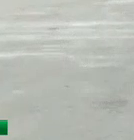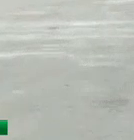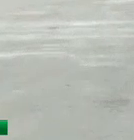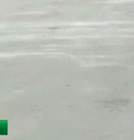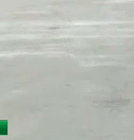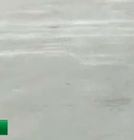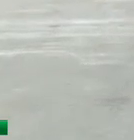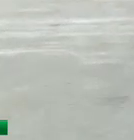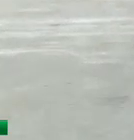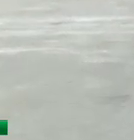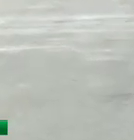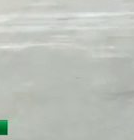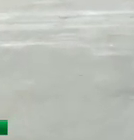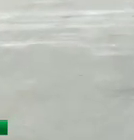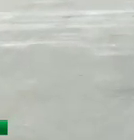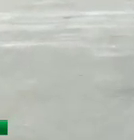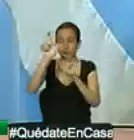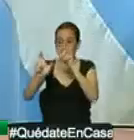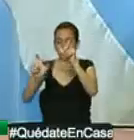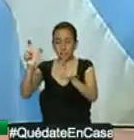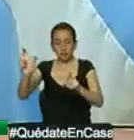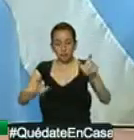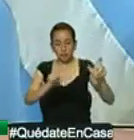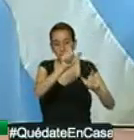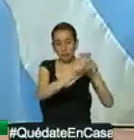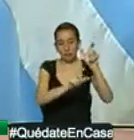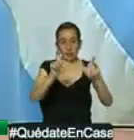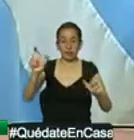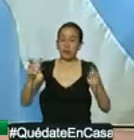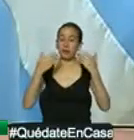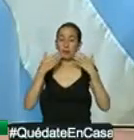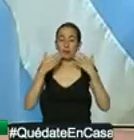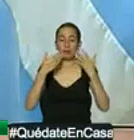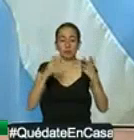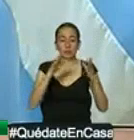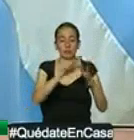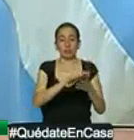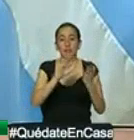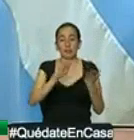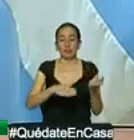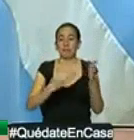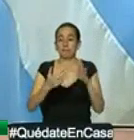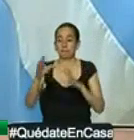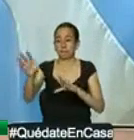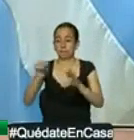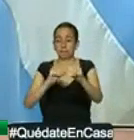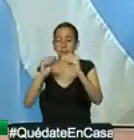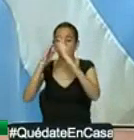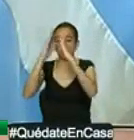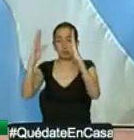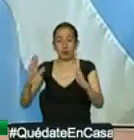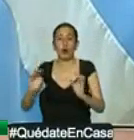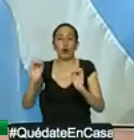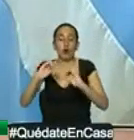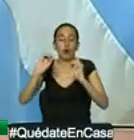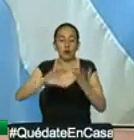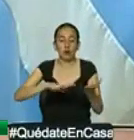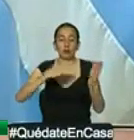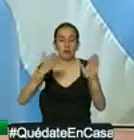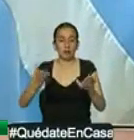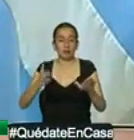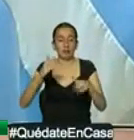las personas que se han levantado, fallecidos que se han levantado en viviendas o que fallecieron en el